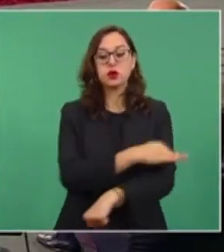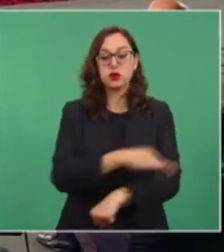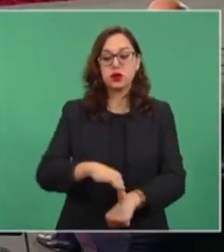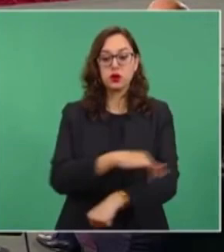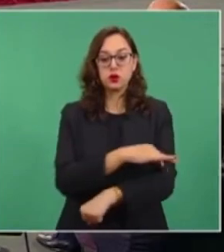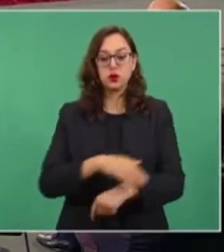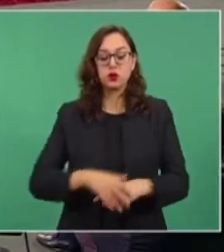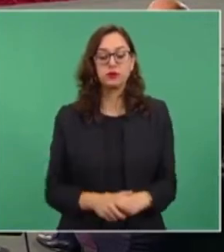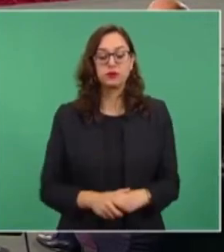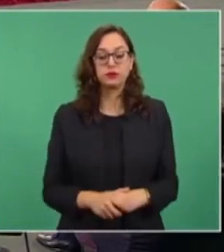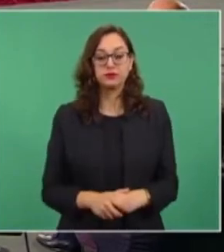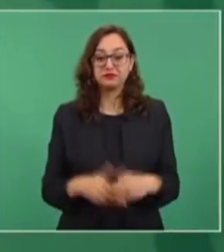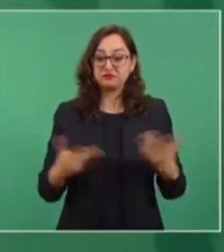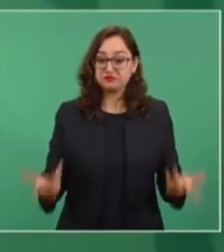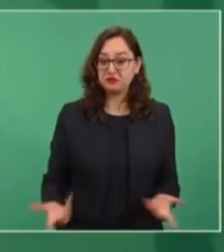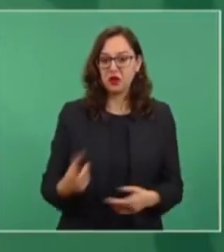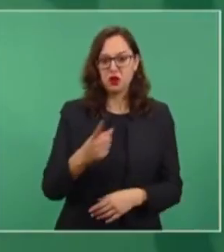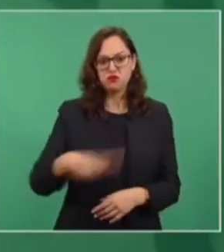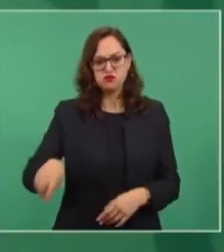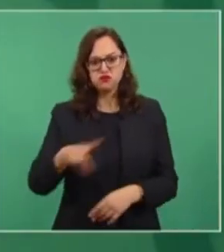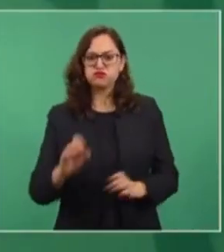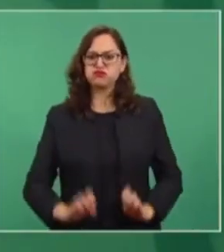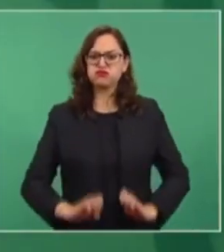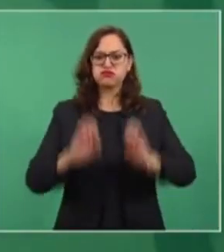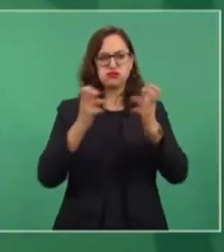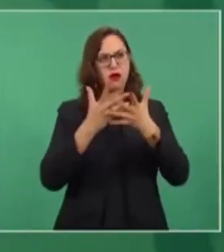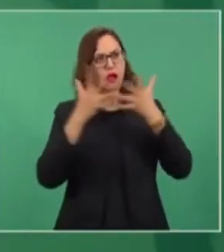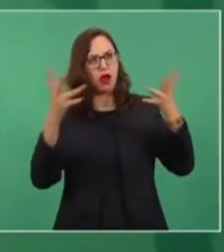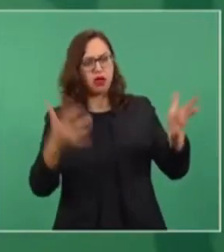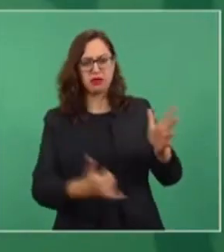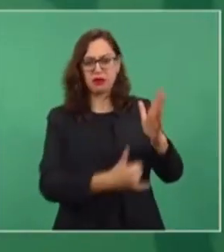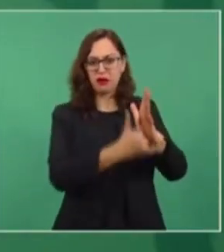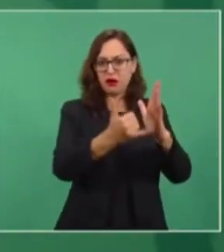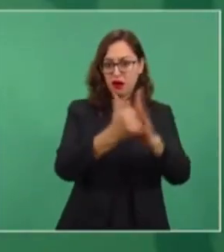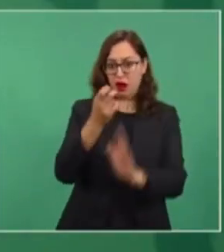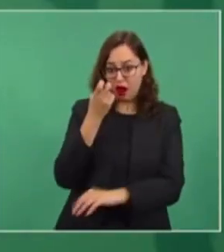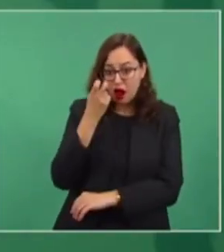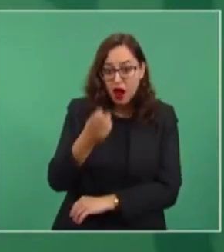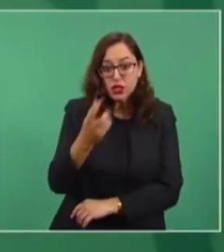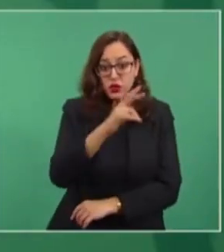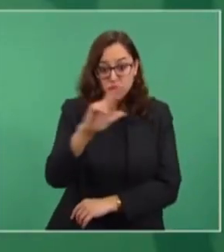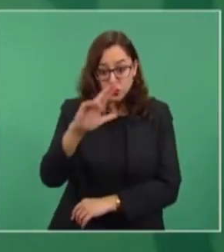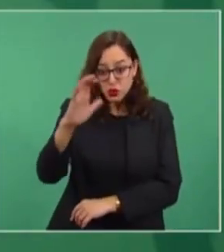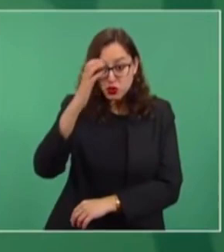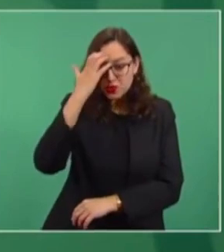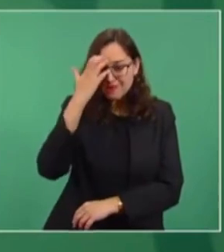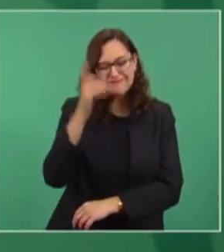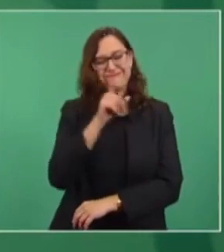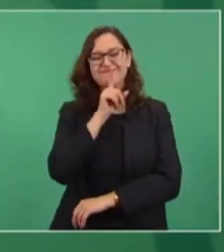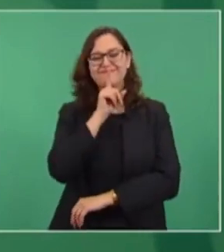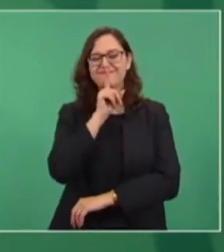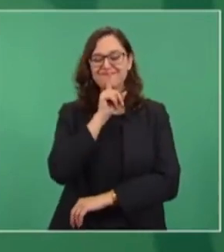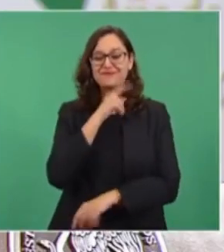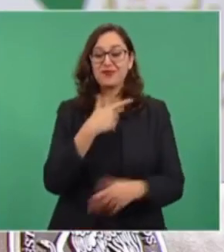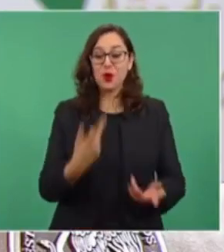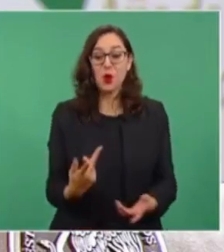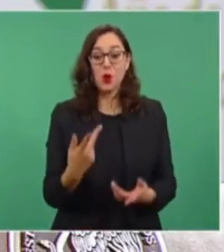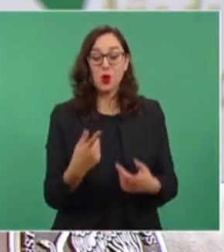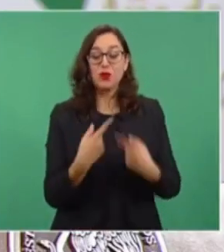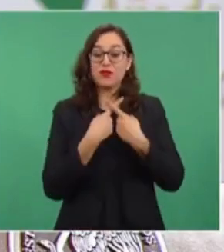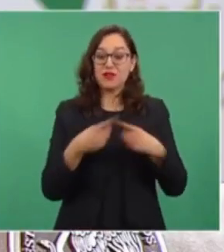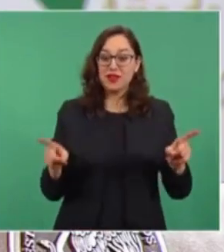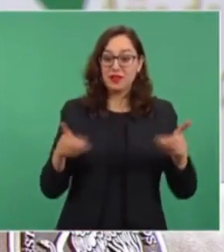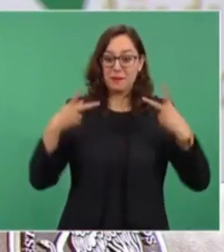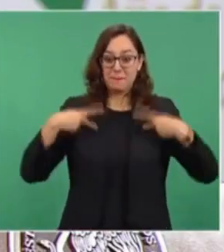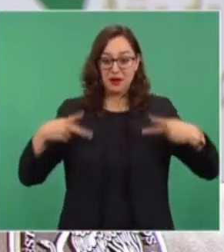venimos a reconocer las grandes edificaciones. Estamos aquí para celebrar que hay mexicanos que han entregado todas sus capacidades